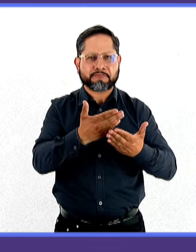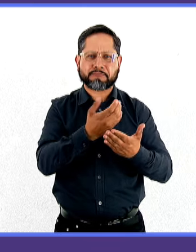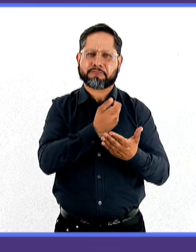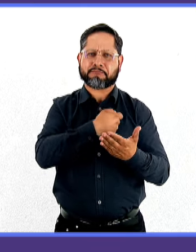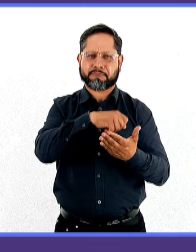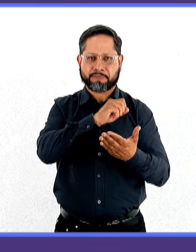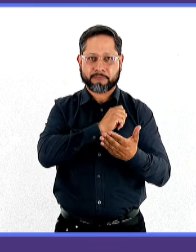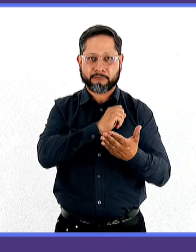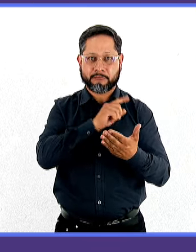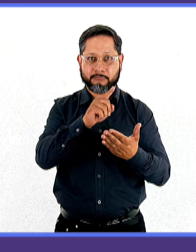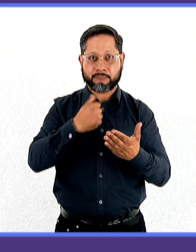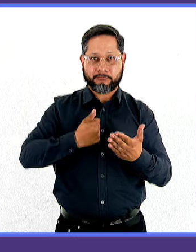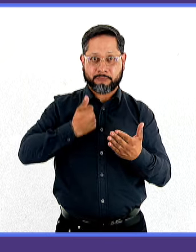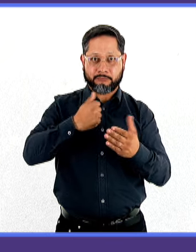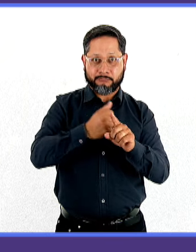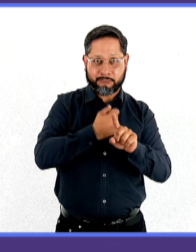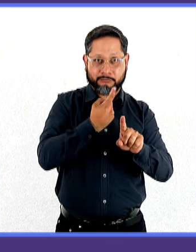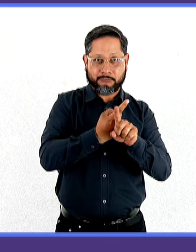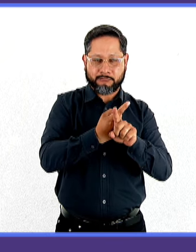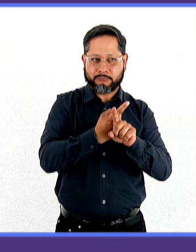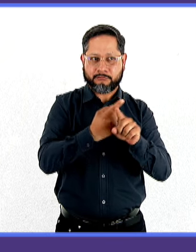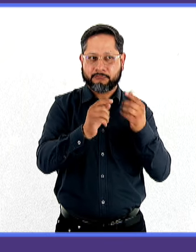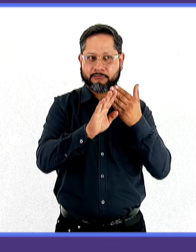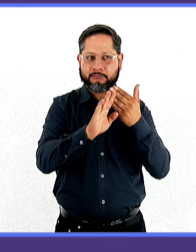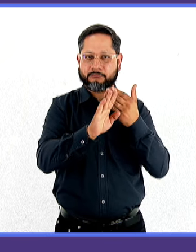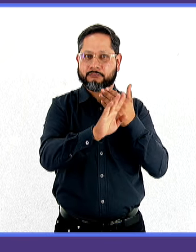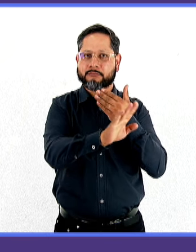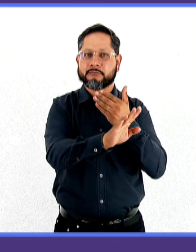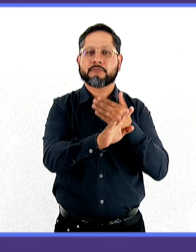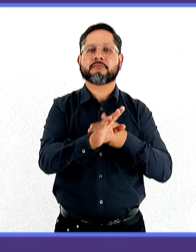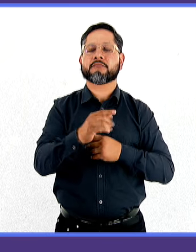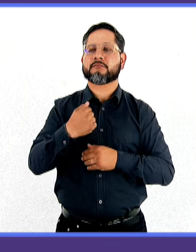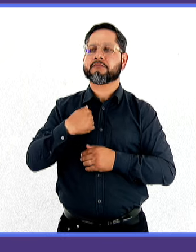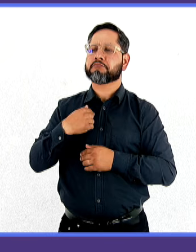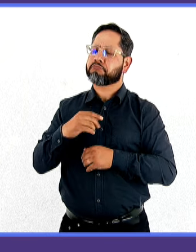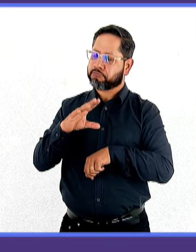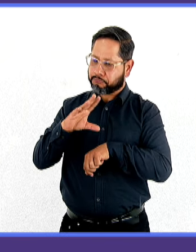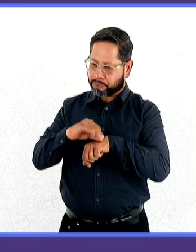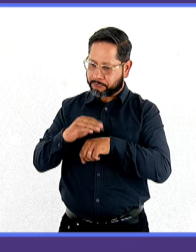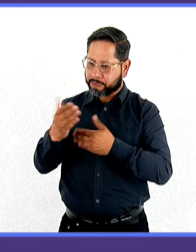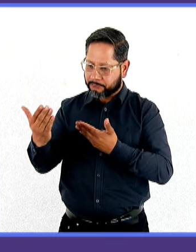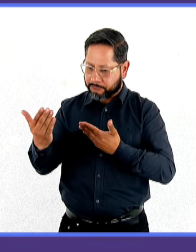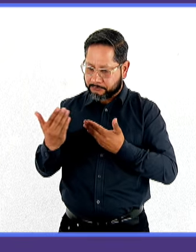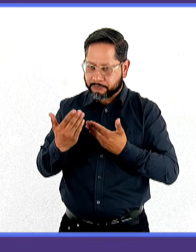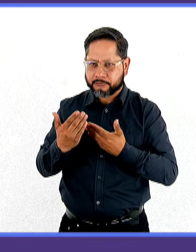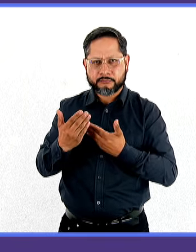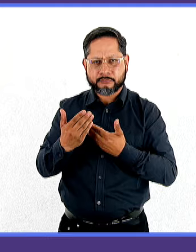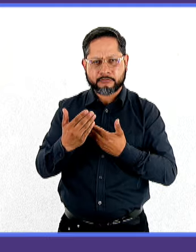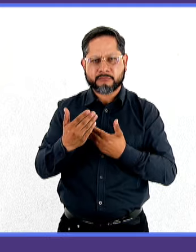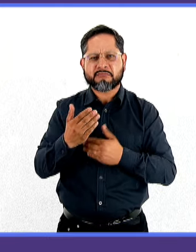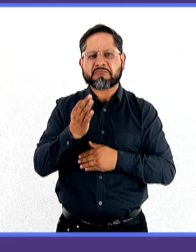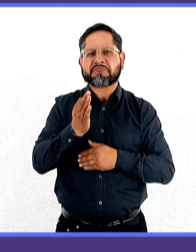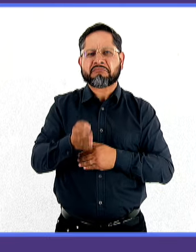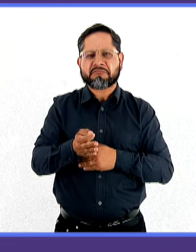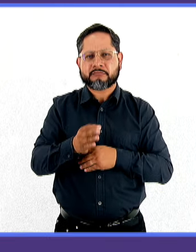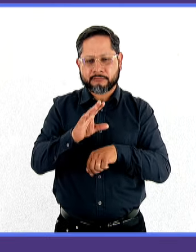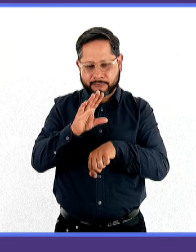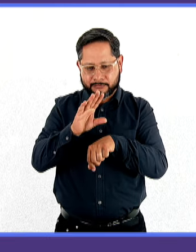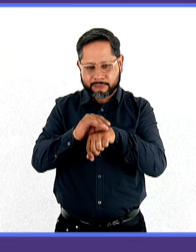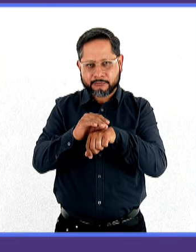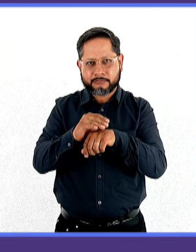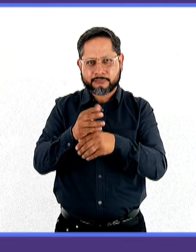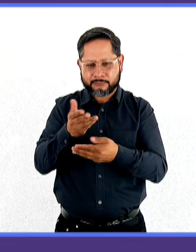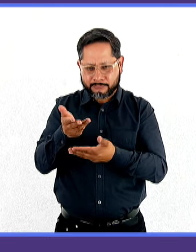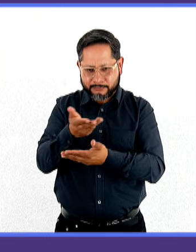la prevención de la violencia sexual el consentimiento el consentimiento forma parte del desarrollo de